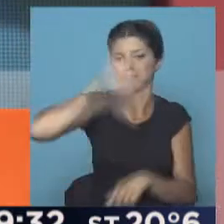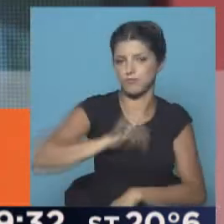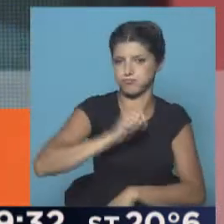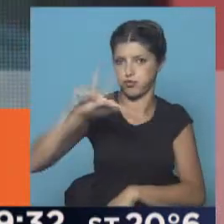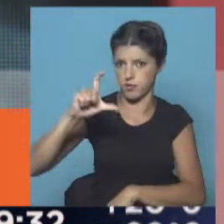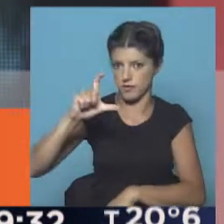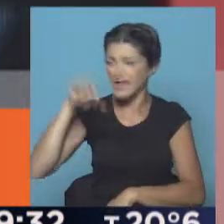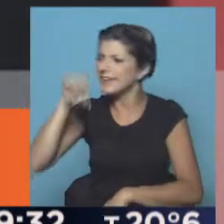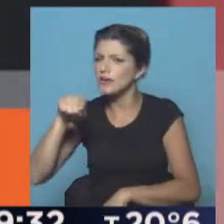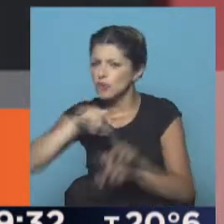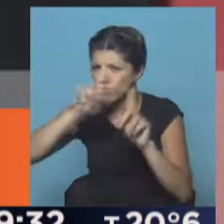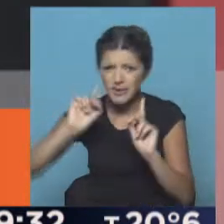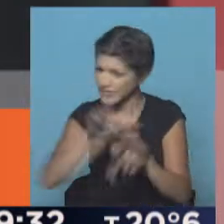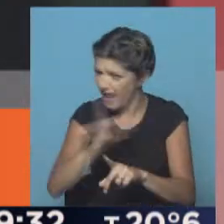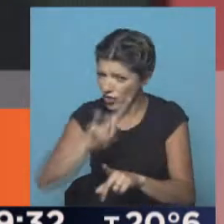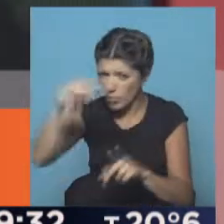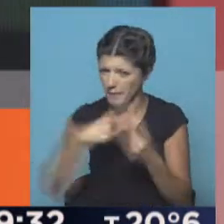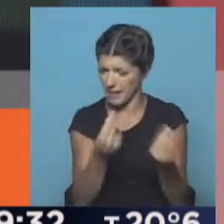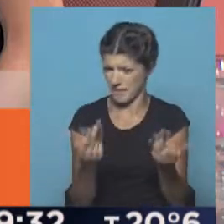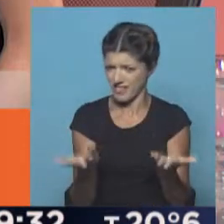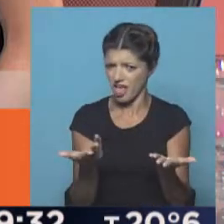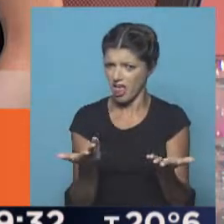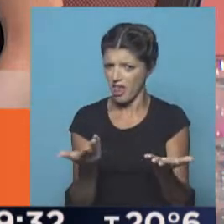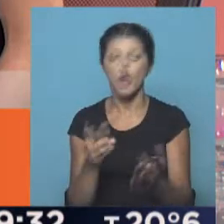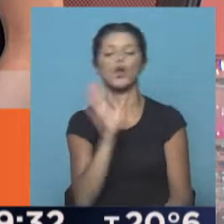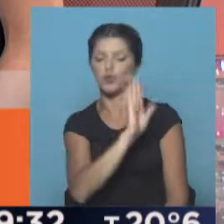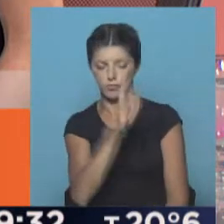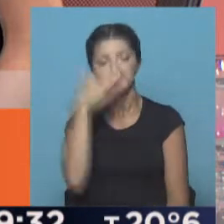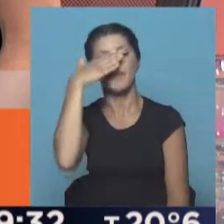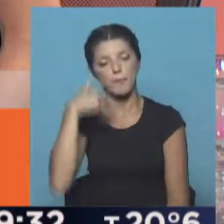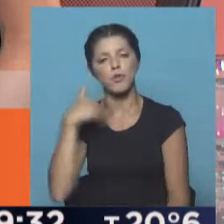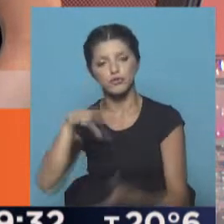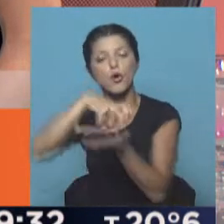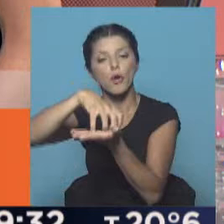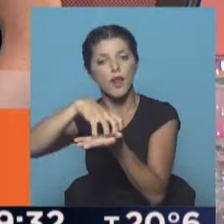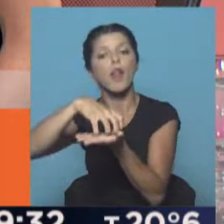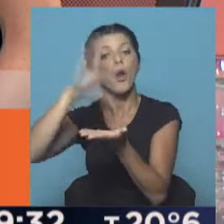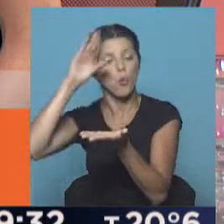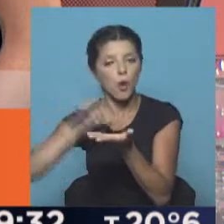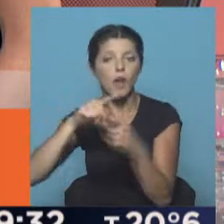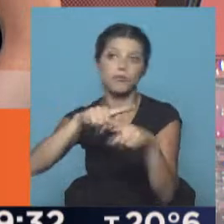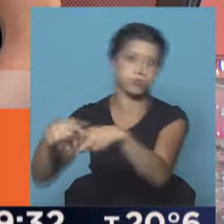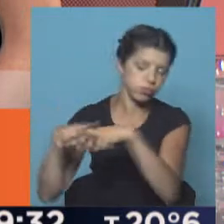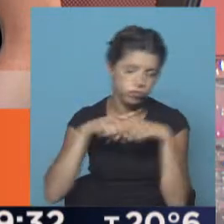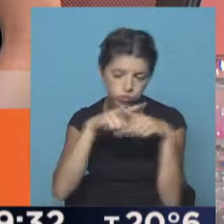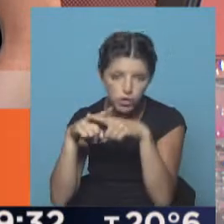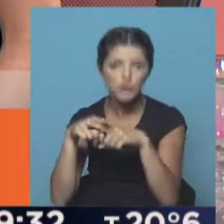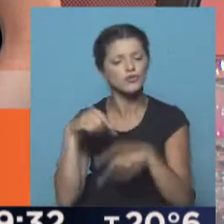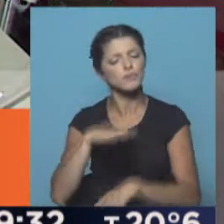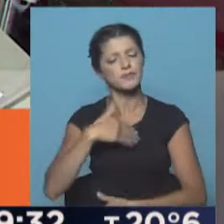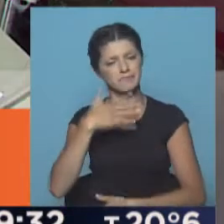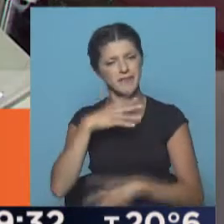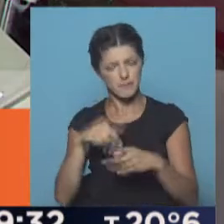no focalizó en dónde venía el dinero con el cual se había enriquecido? Después de una presuntamente? larga pelea que tuvimos con el juzgado, terminamos analizando la